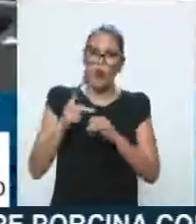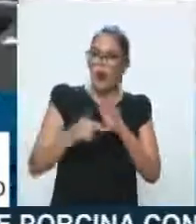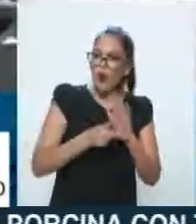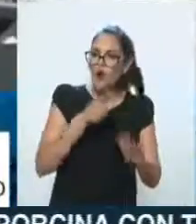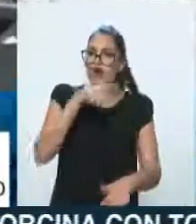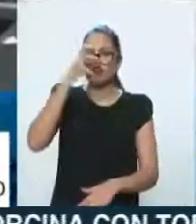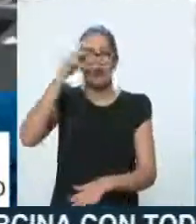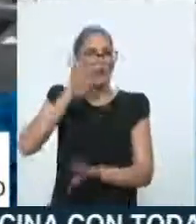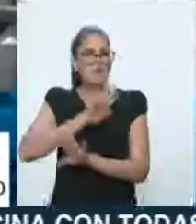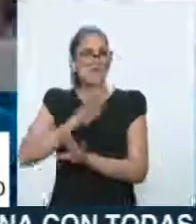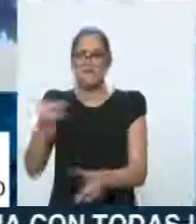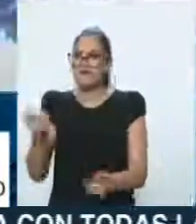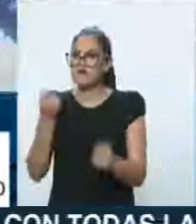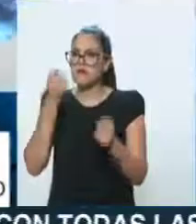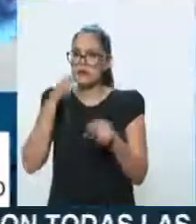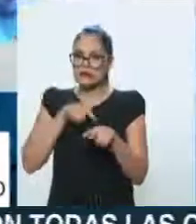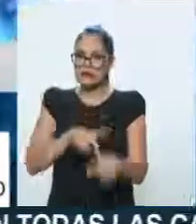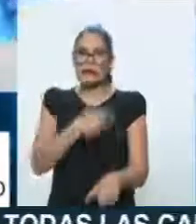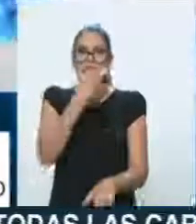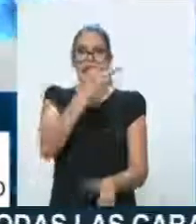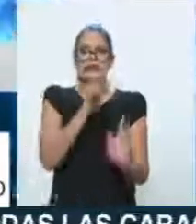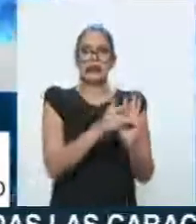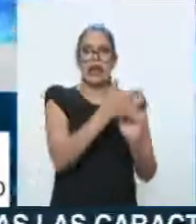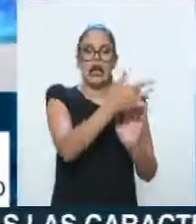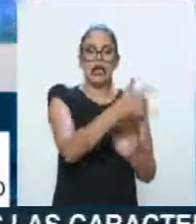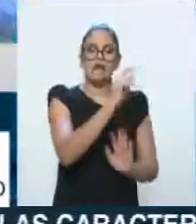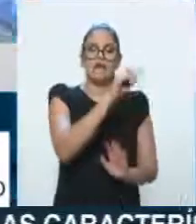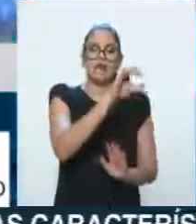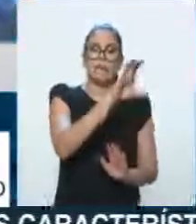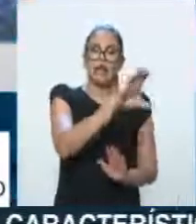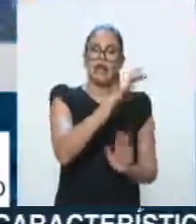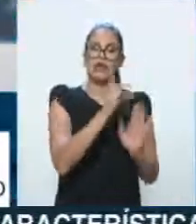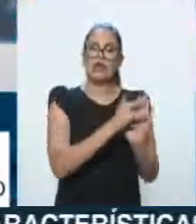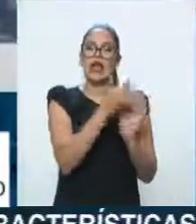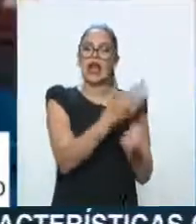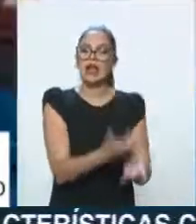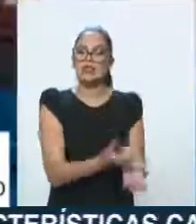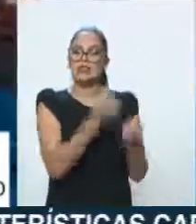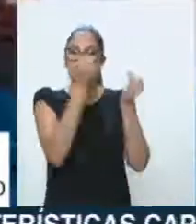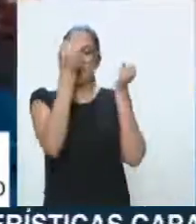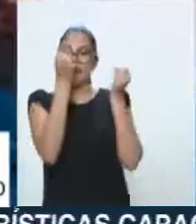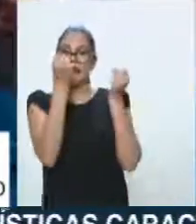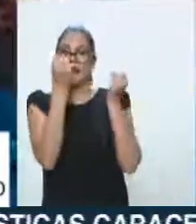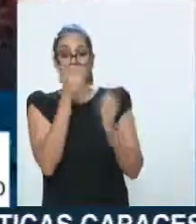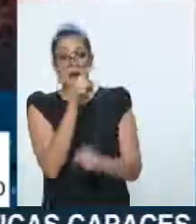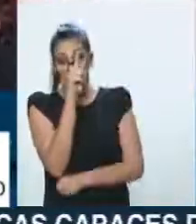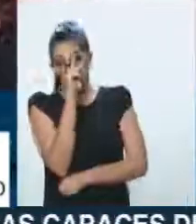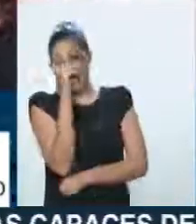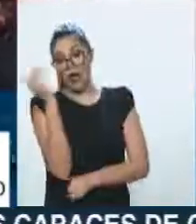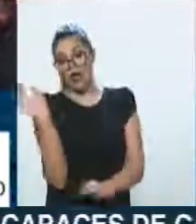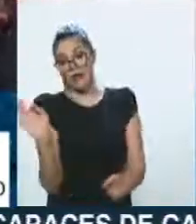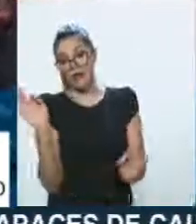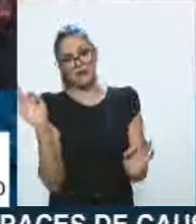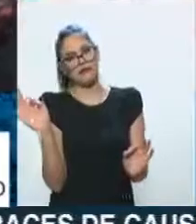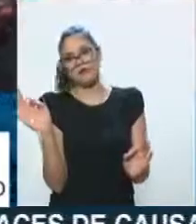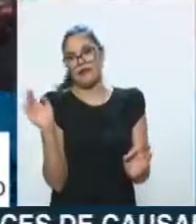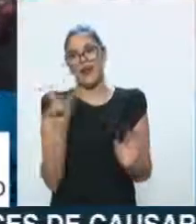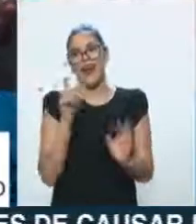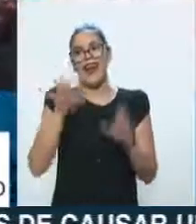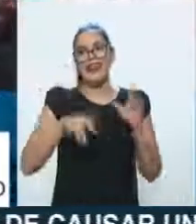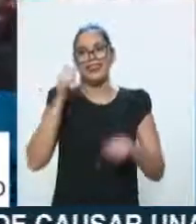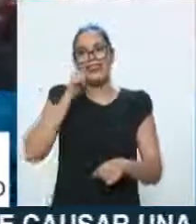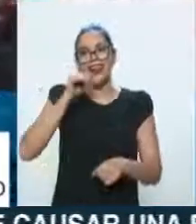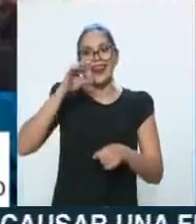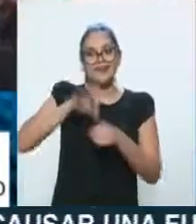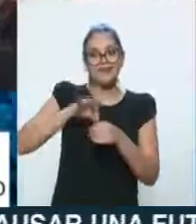Trump, pero al final de cuentas tenemos esta base, esta ancla que es el TEMEC. No va a ser fácil porque justamente en año electoral